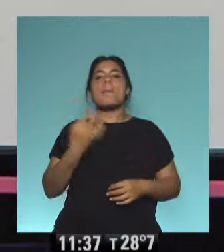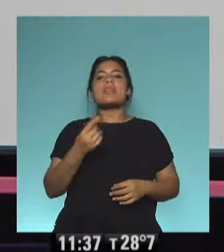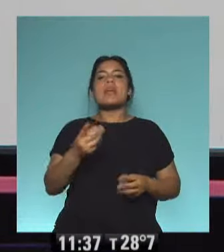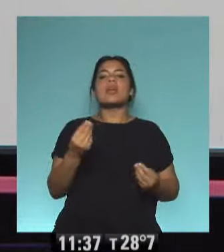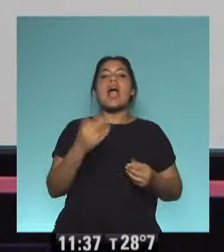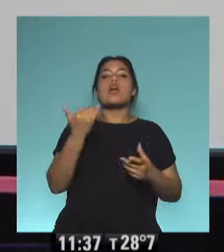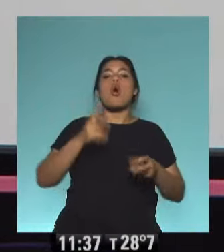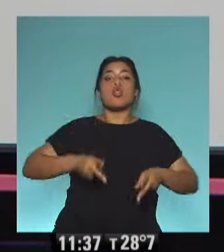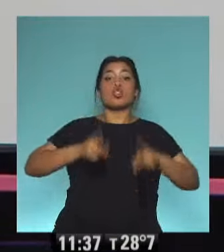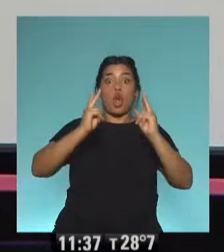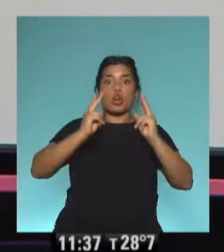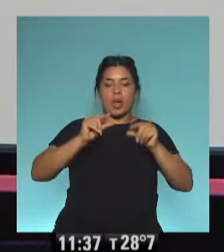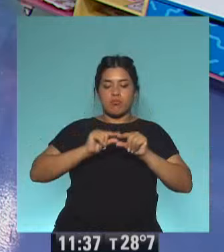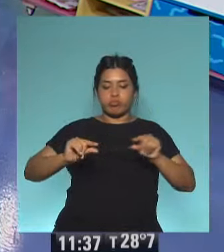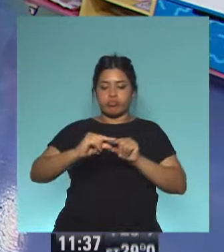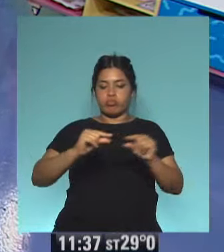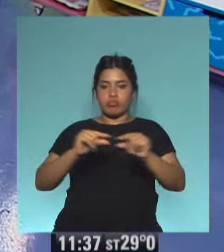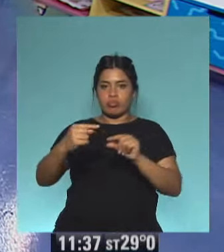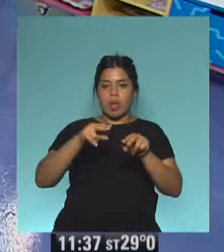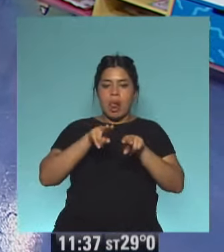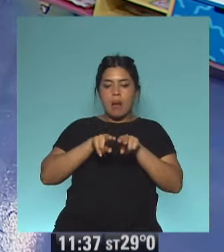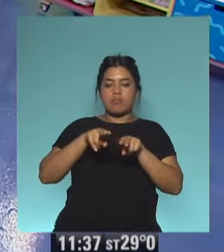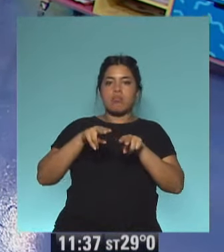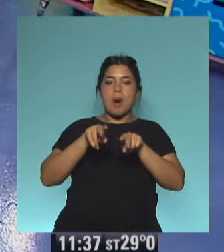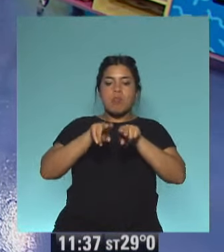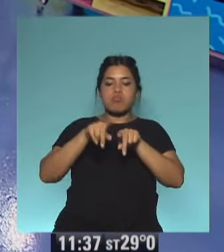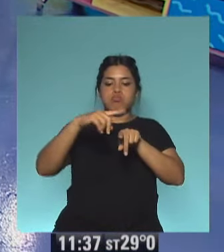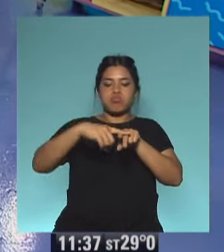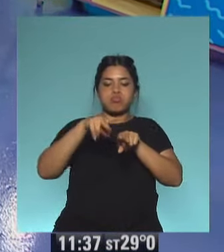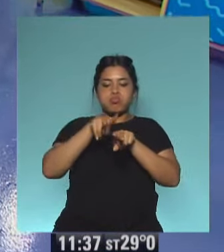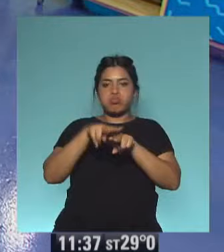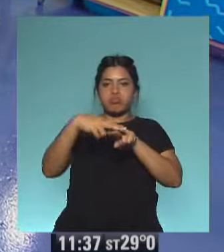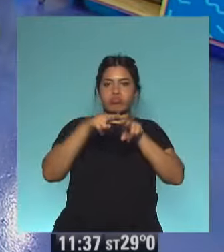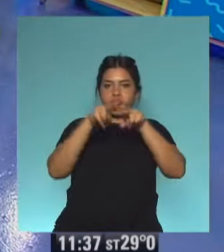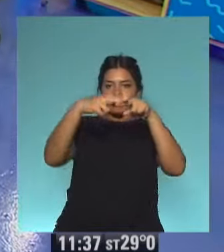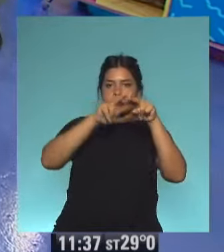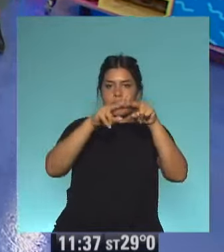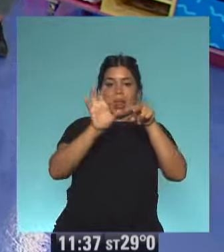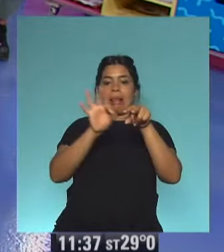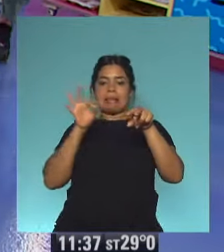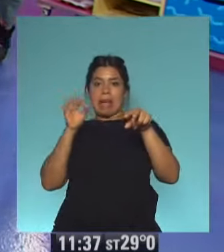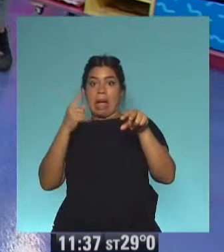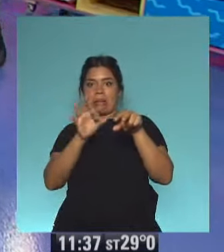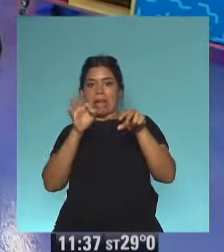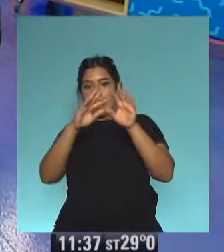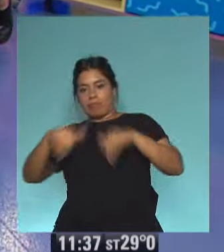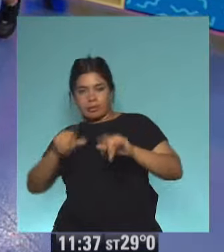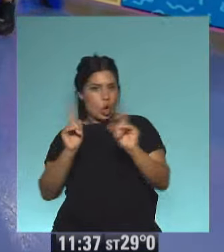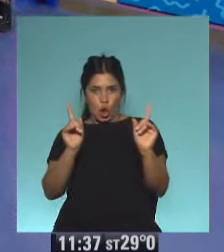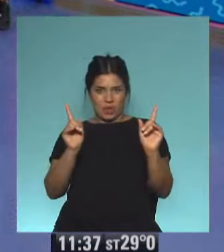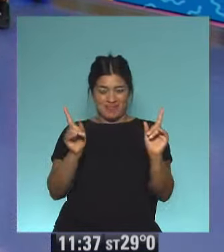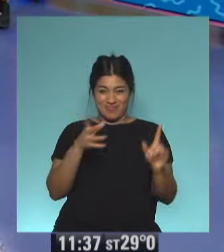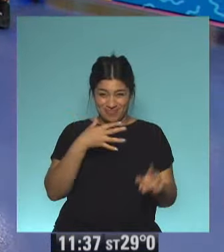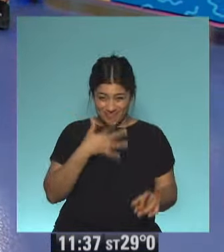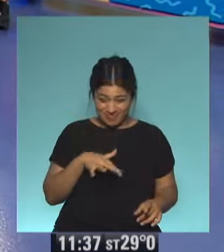una torre que hay que ir sacando y desarmando. Que acá, nosotros, por ejemplo, no tenemos un Jenga, pero tenemos piezas de madera, que es otra manera de jugar con es el